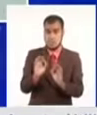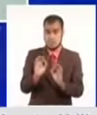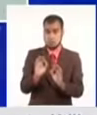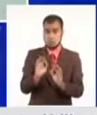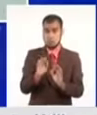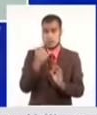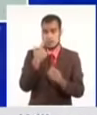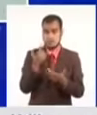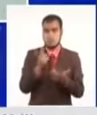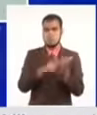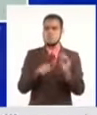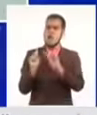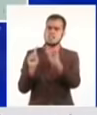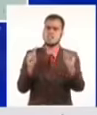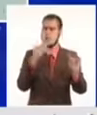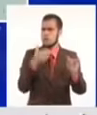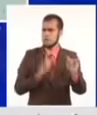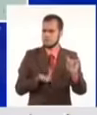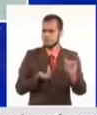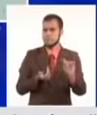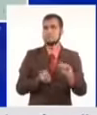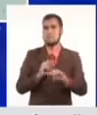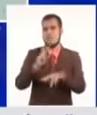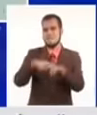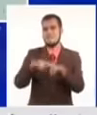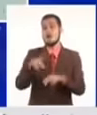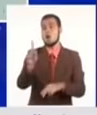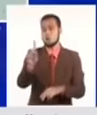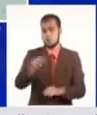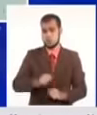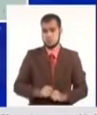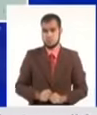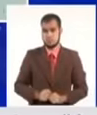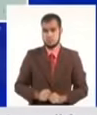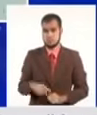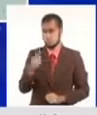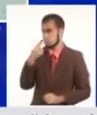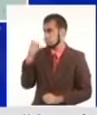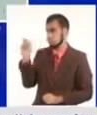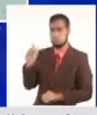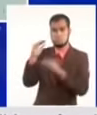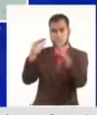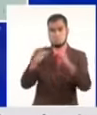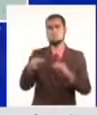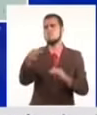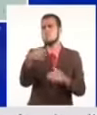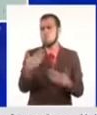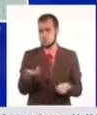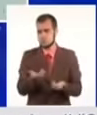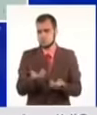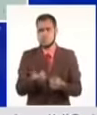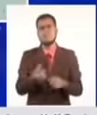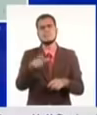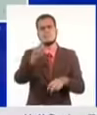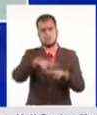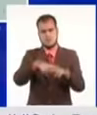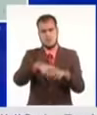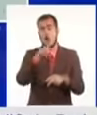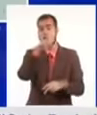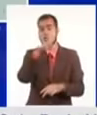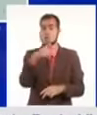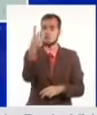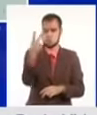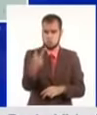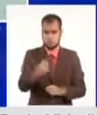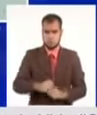provincia, La Habana con 11 casos, ahí tienen su distribución, Centro Habana y Cotorro con 2 cada